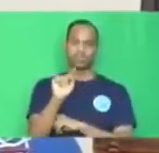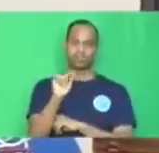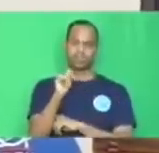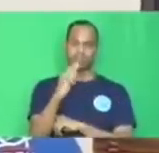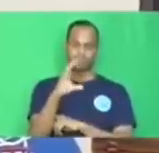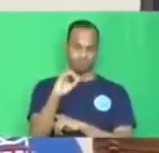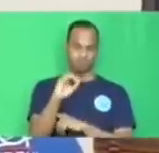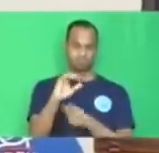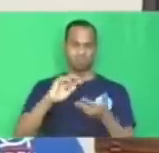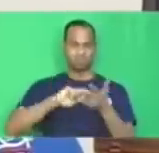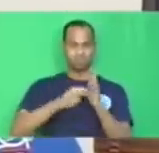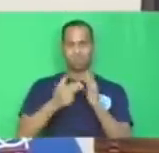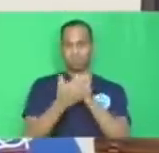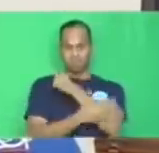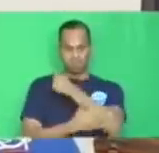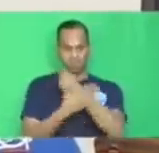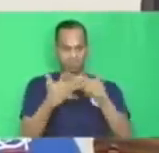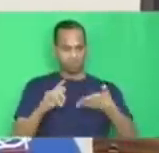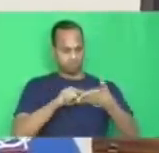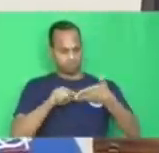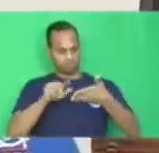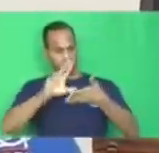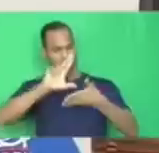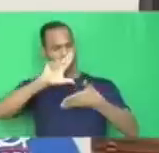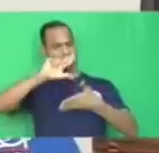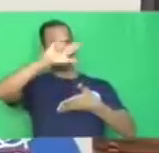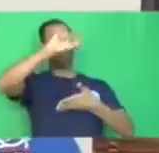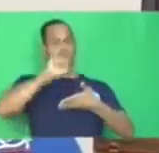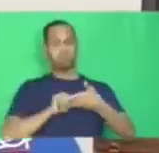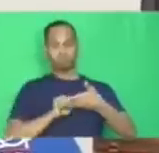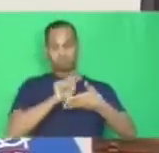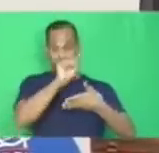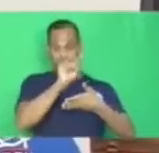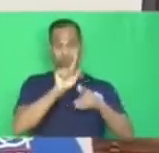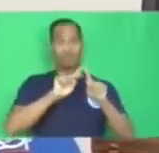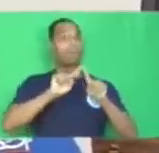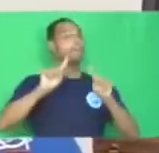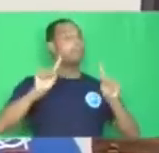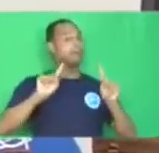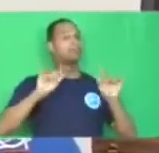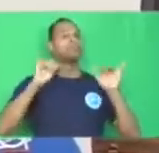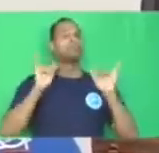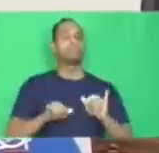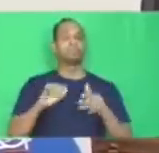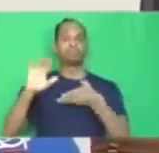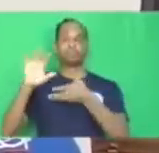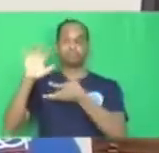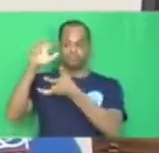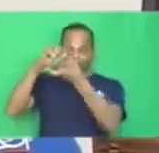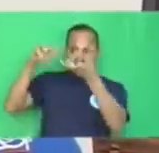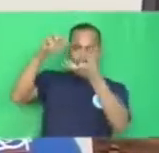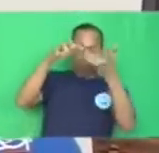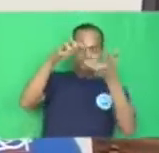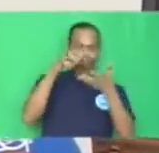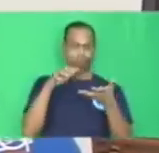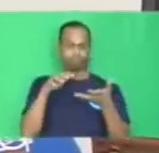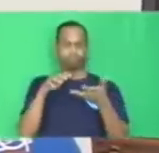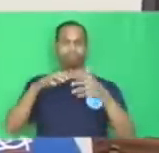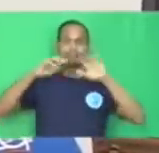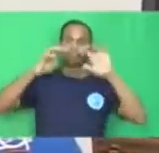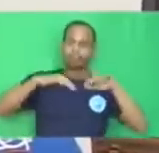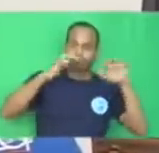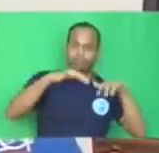del territorio nacional, pero queda un amplio campo nuboso todavía generando